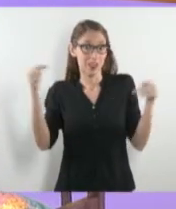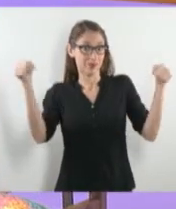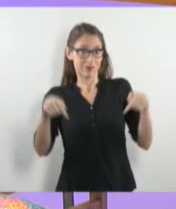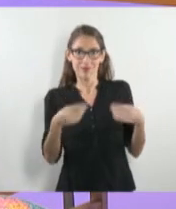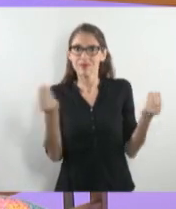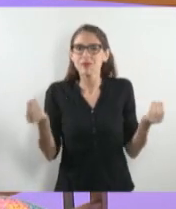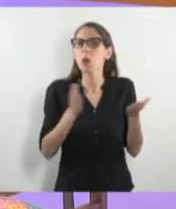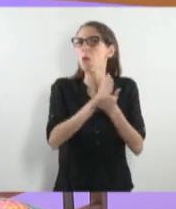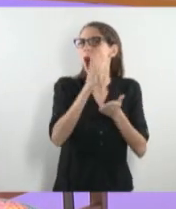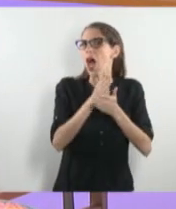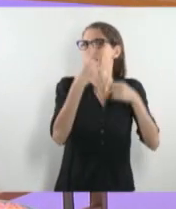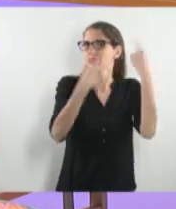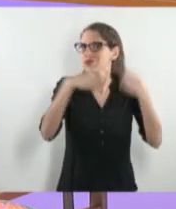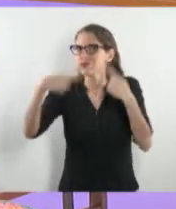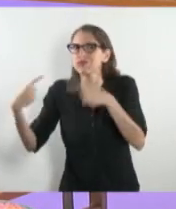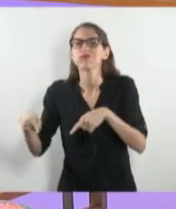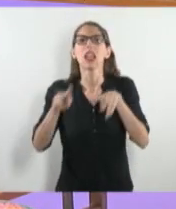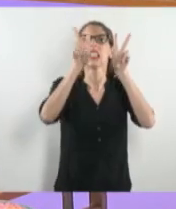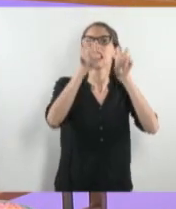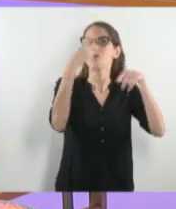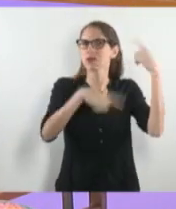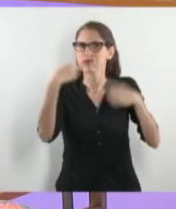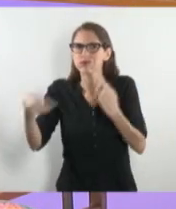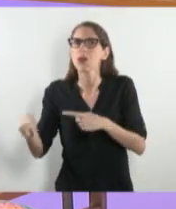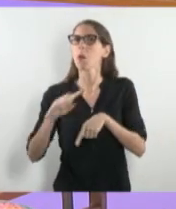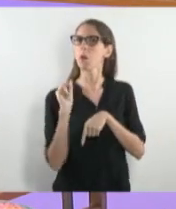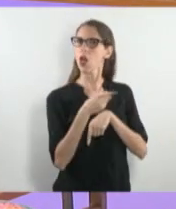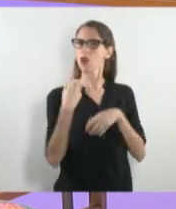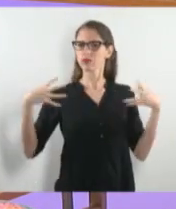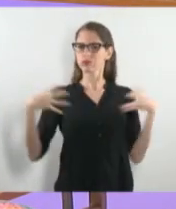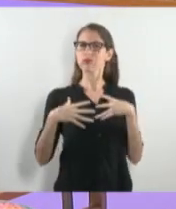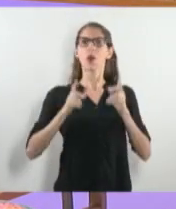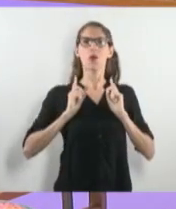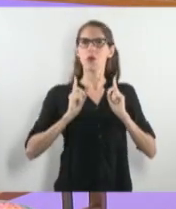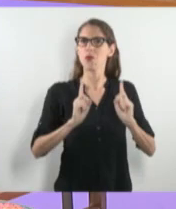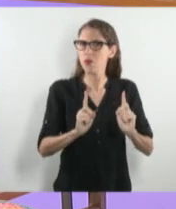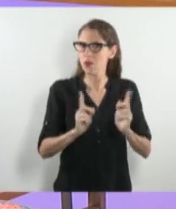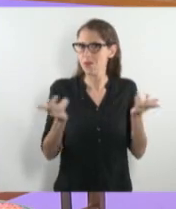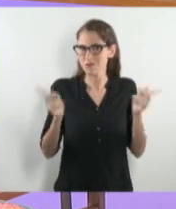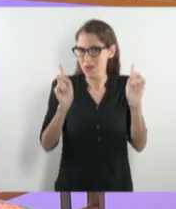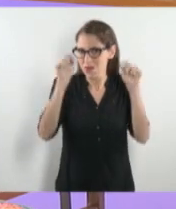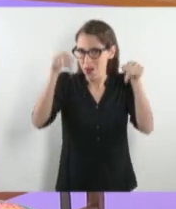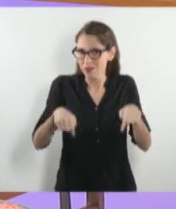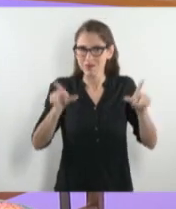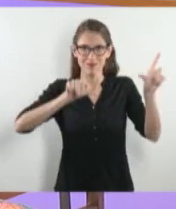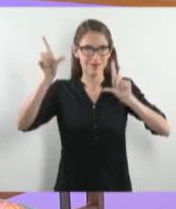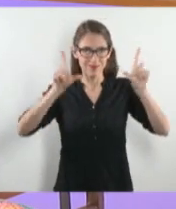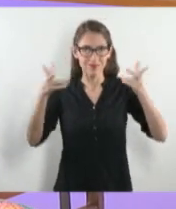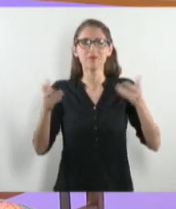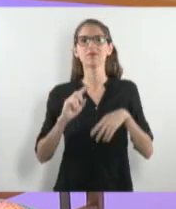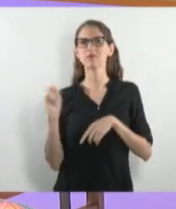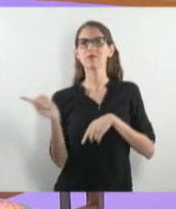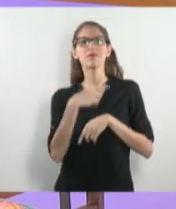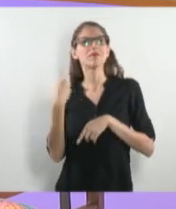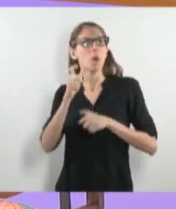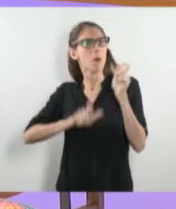las materias, cambian los temas. Permanecemos nosotros aquí en este encuentro, donde somos los mismos,